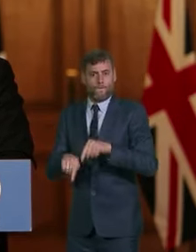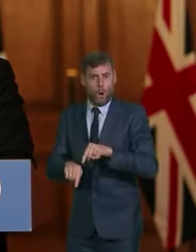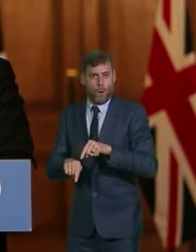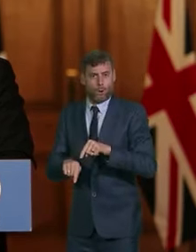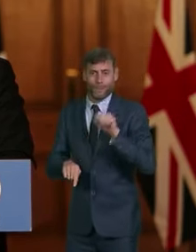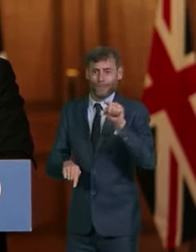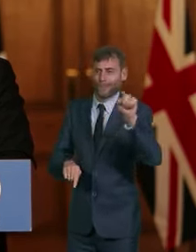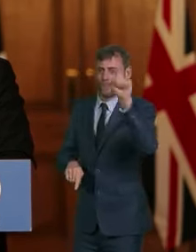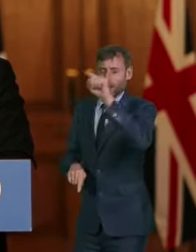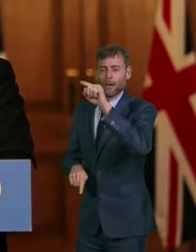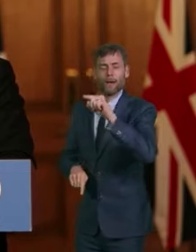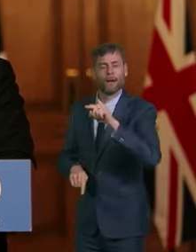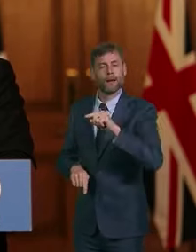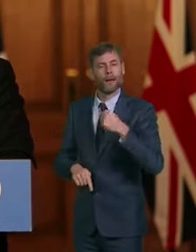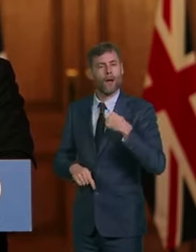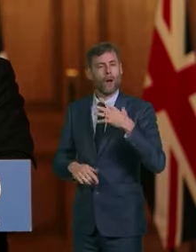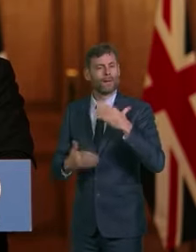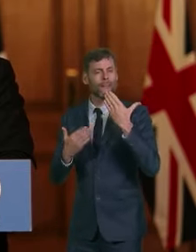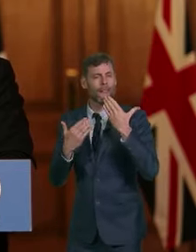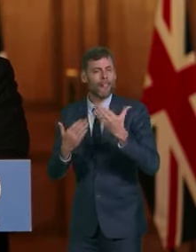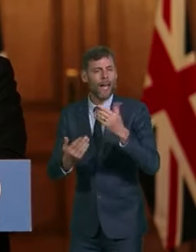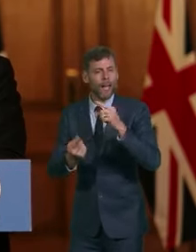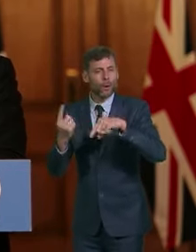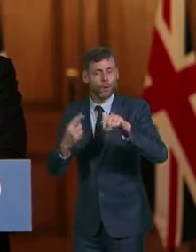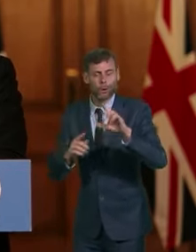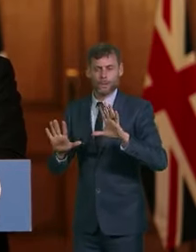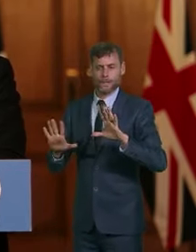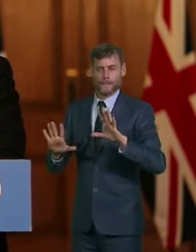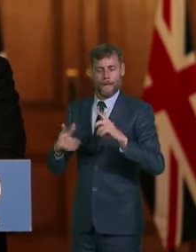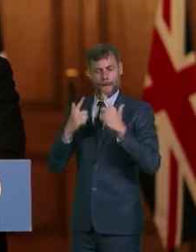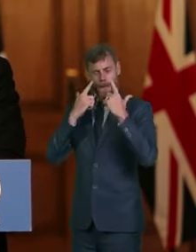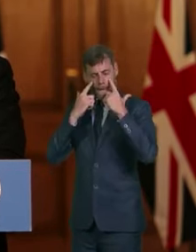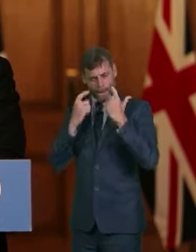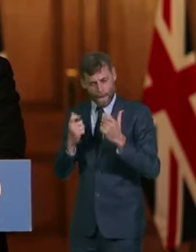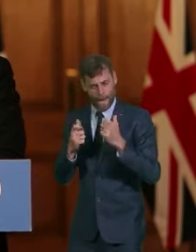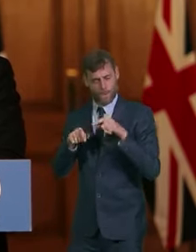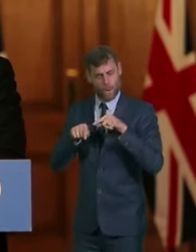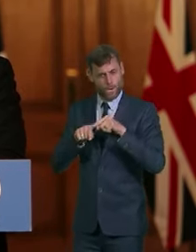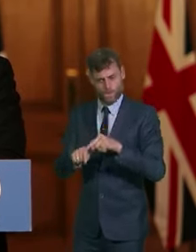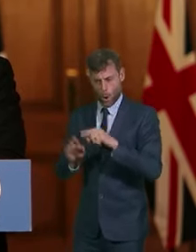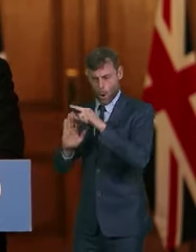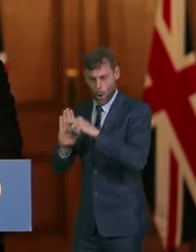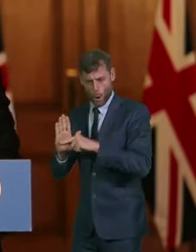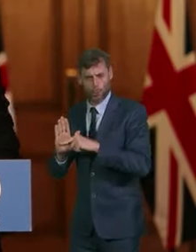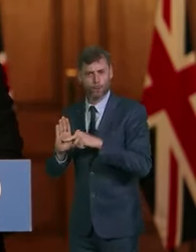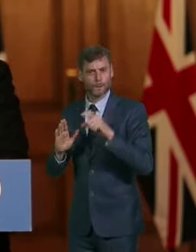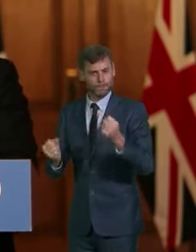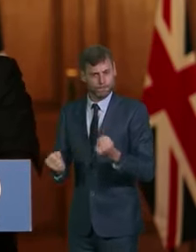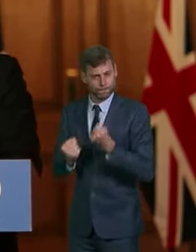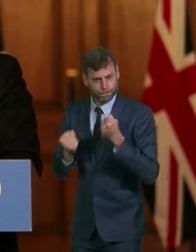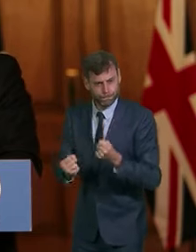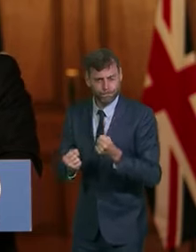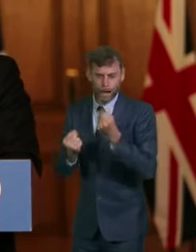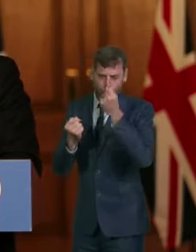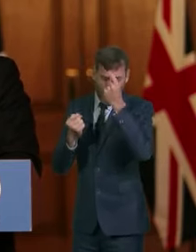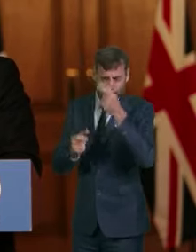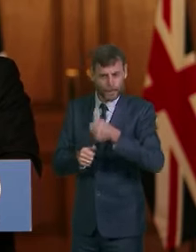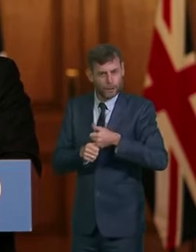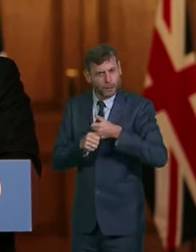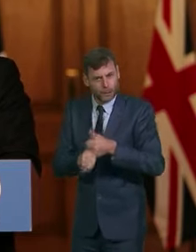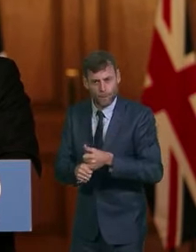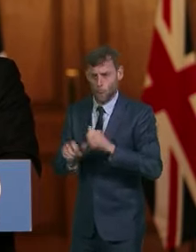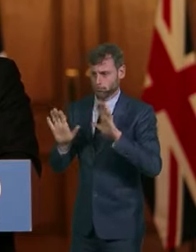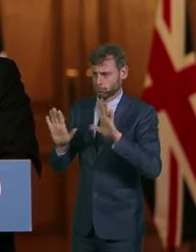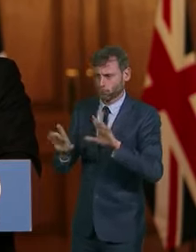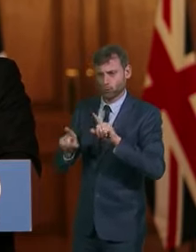Quiero reiterar mi agradecimiento por su valentía, su paciencia y su ánimo público. Y